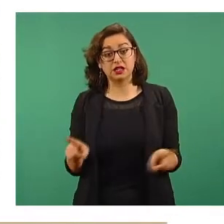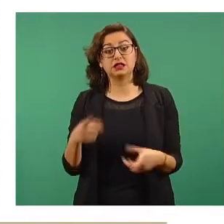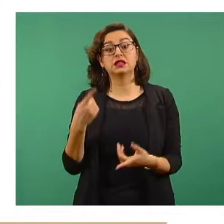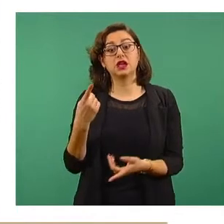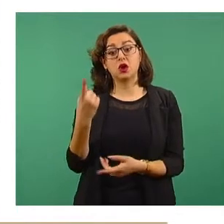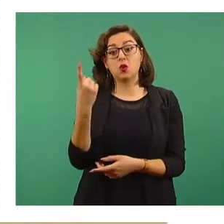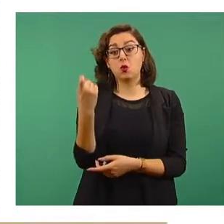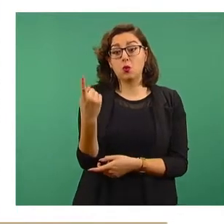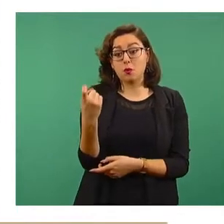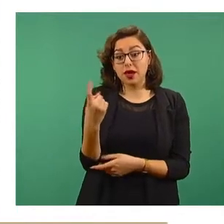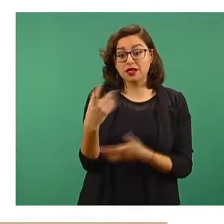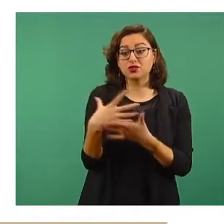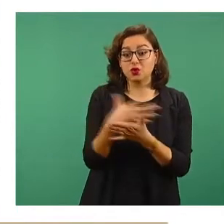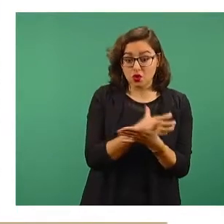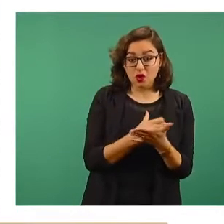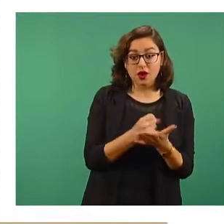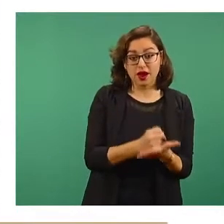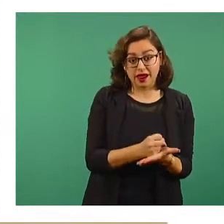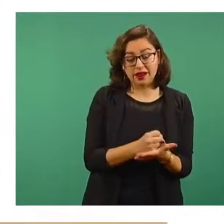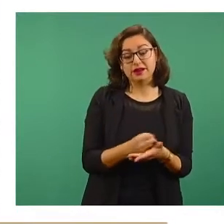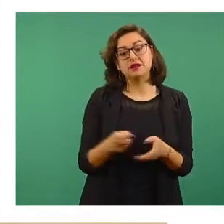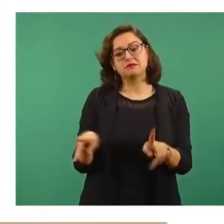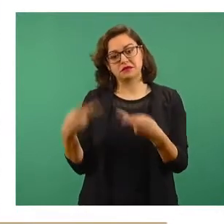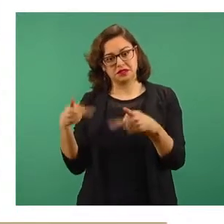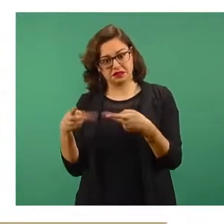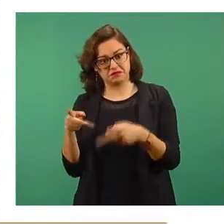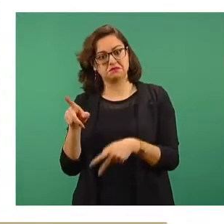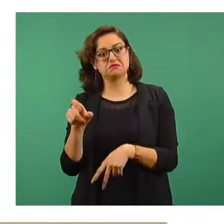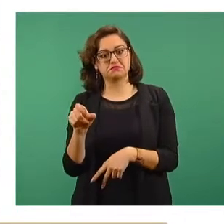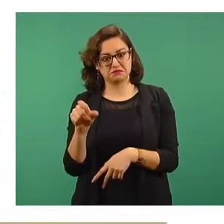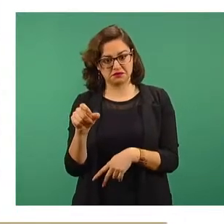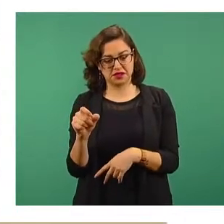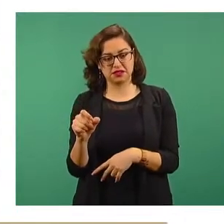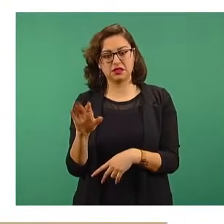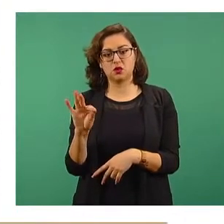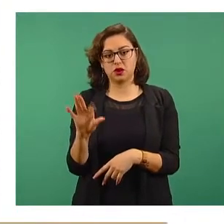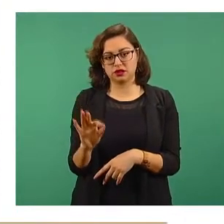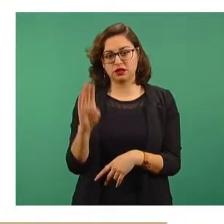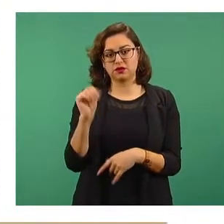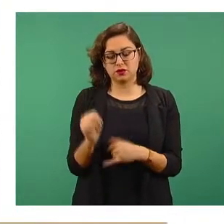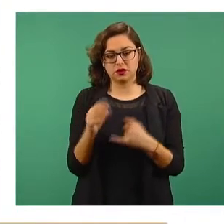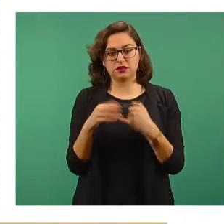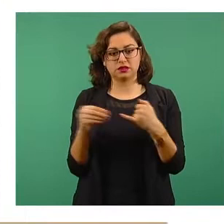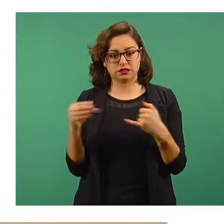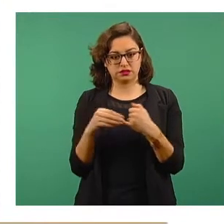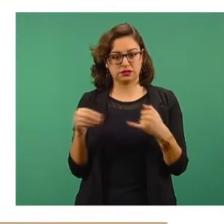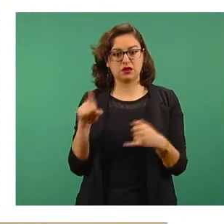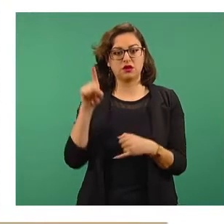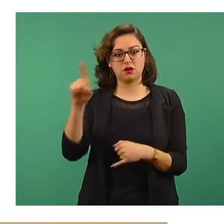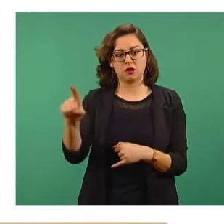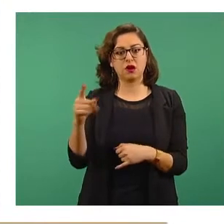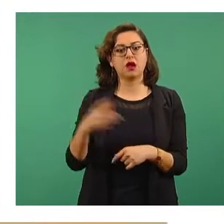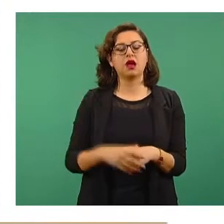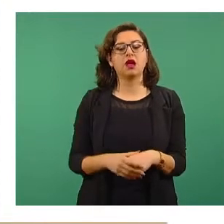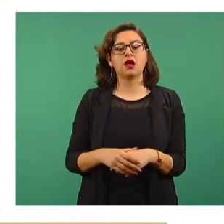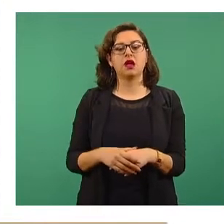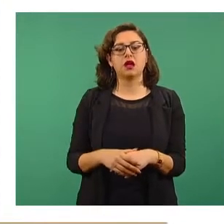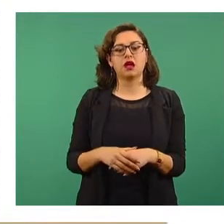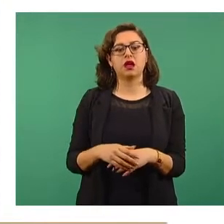74 centavos y un precio al público de 20 pesos con 49 centavos por kilo de Viva Gas en Saltillo,